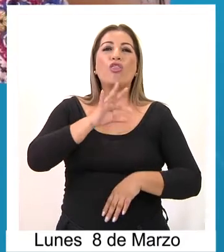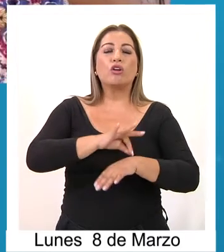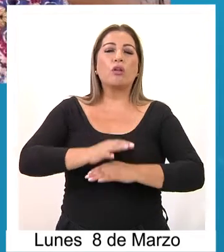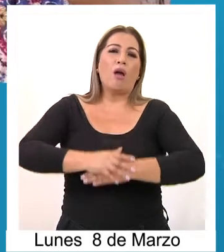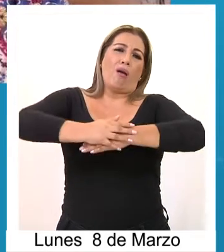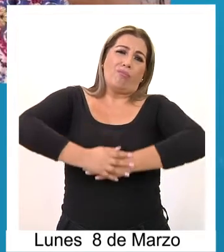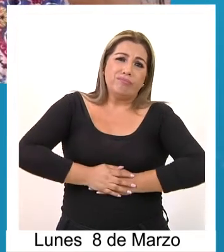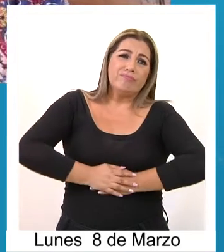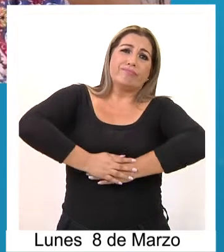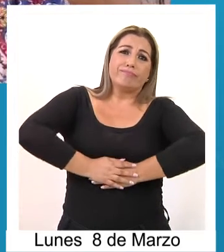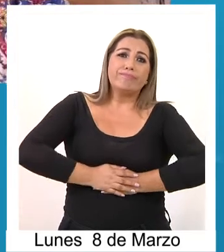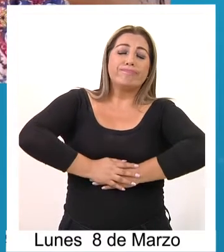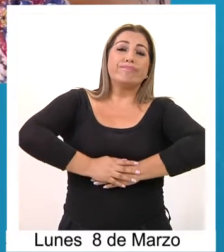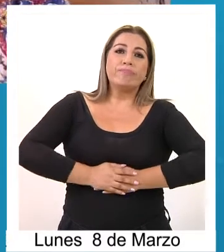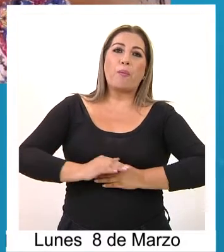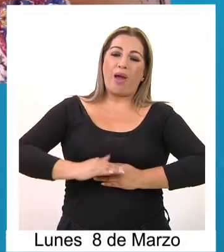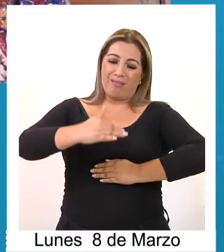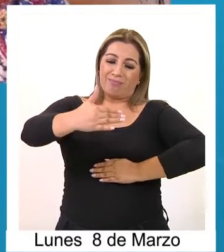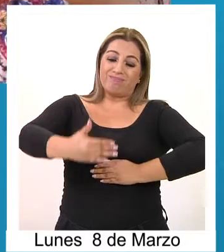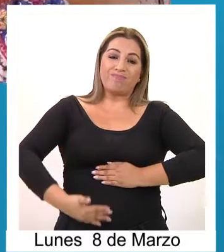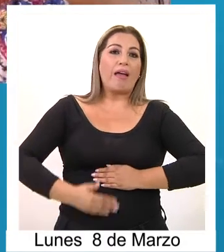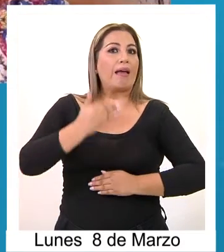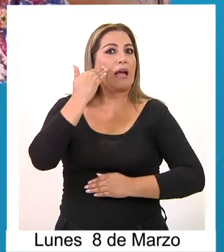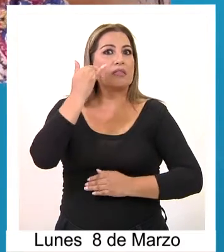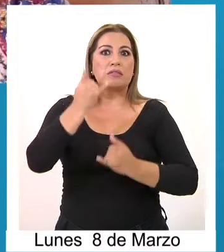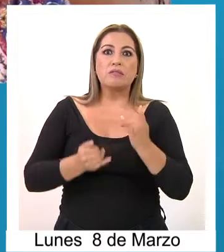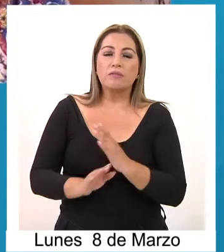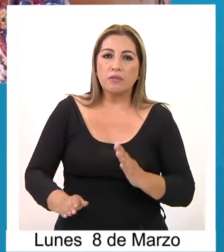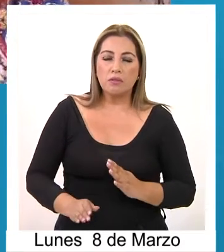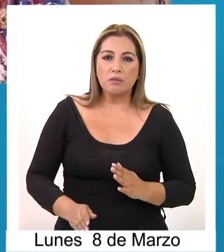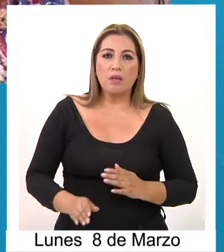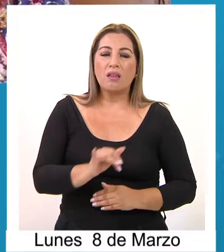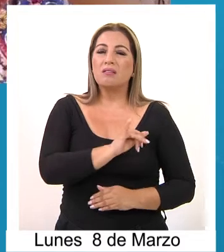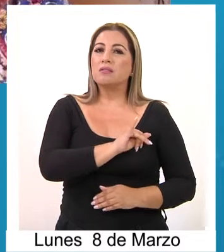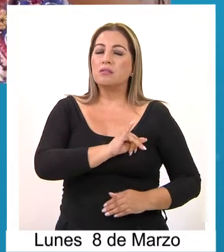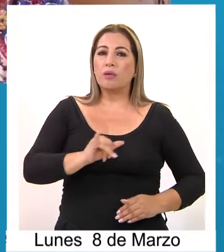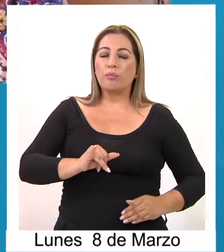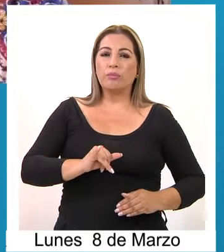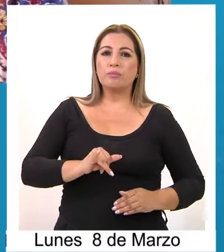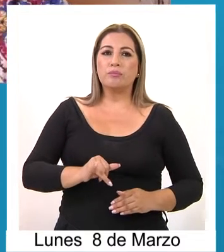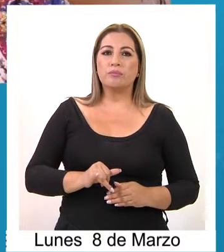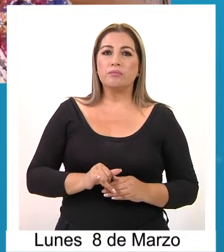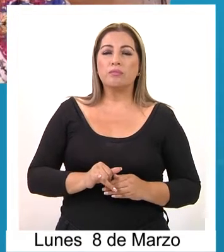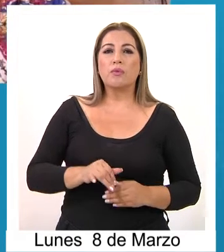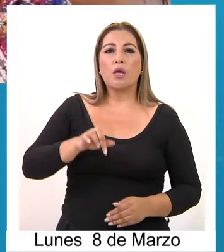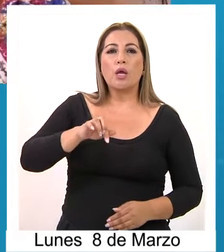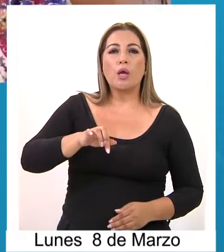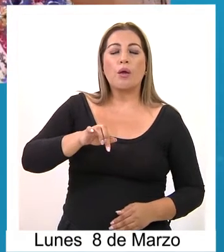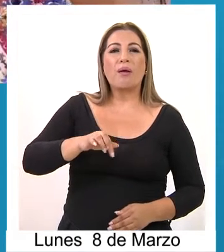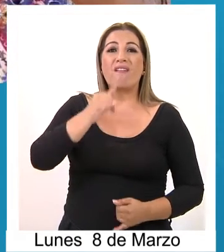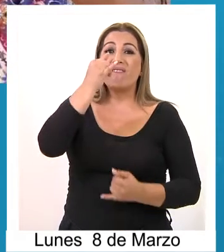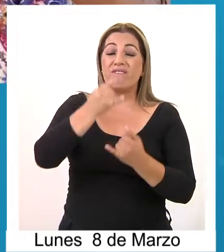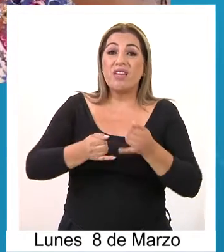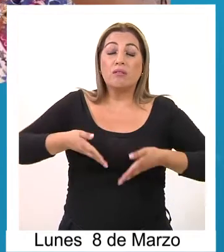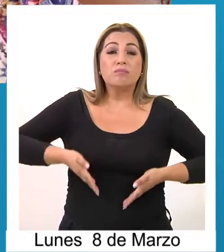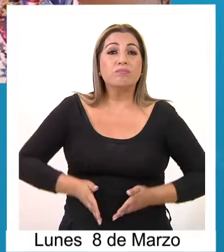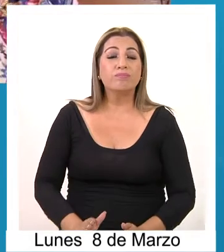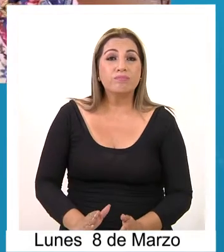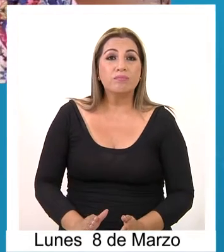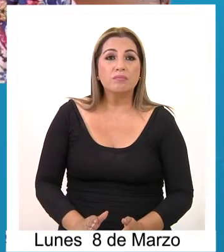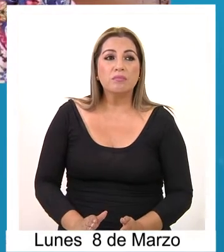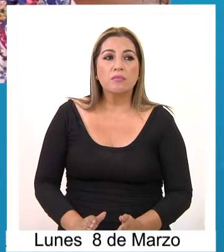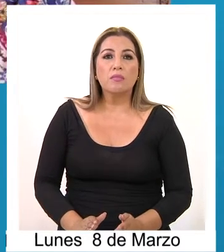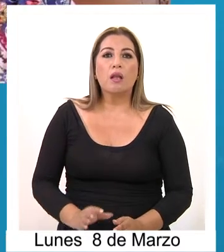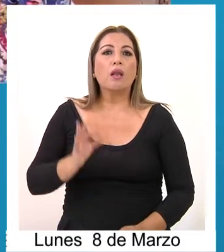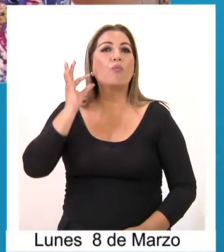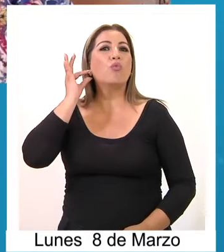complicada. Y por otro lado, en un embarazo de término y después del embarazo, en el periodo posparto que se llama puerperio, la mujer